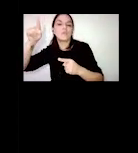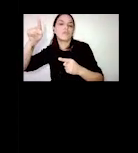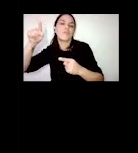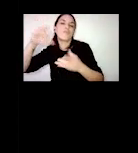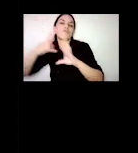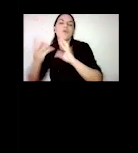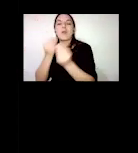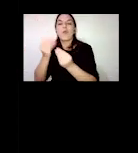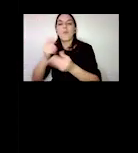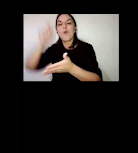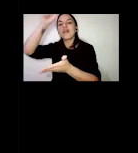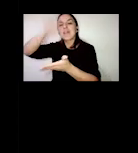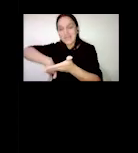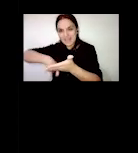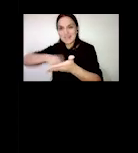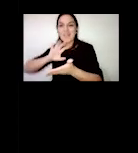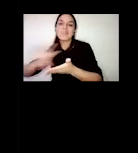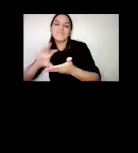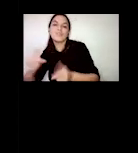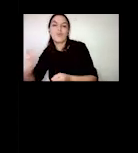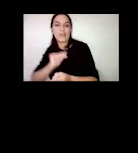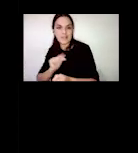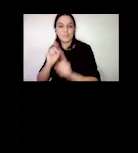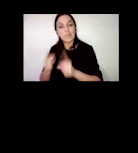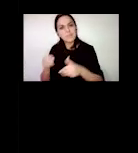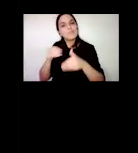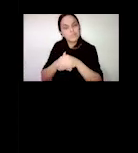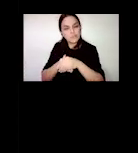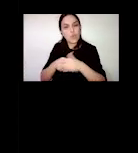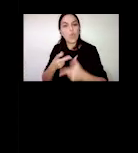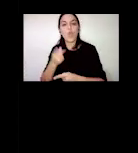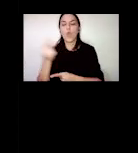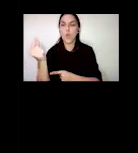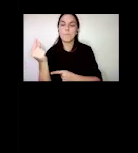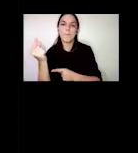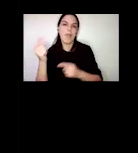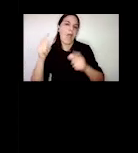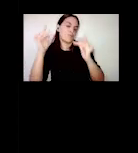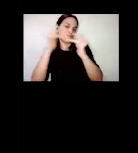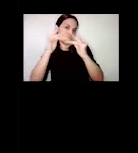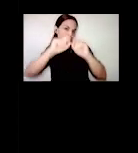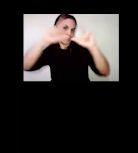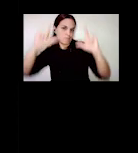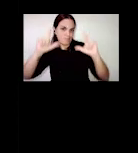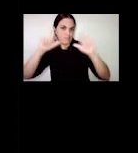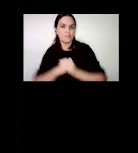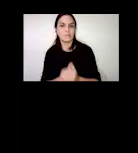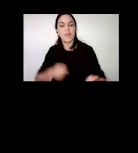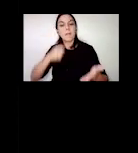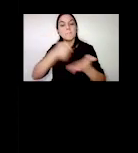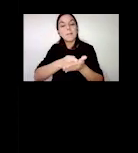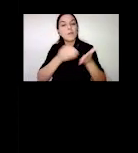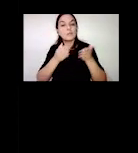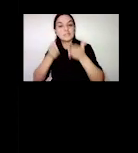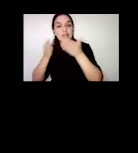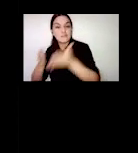o crédito. Se incluye las compras a través de portales. El pago de servicios prestados